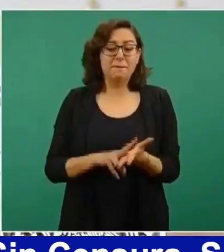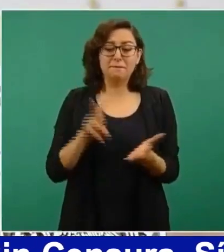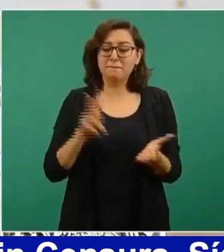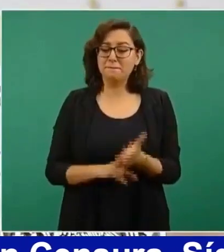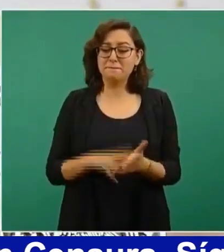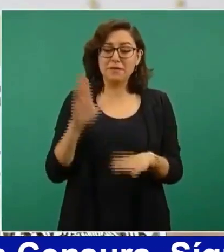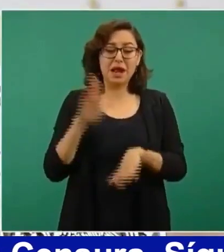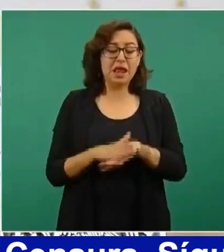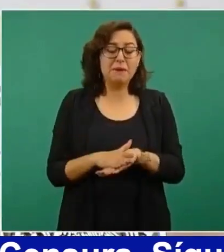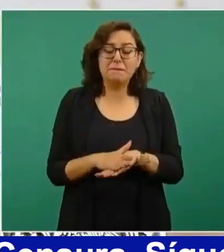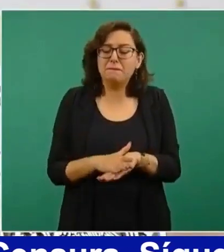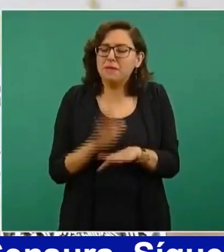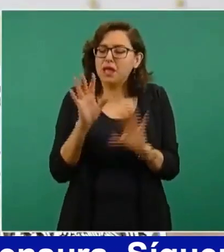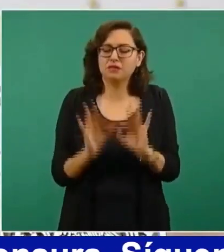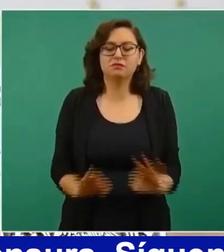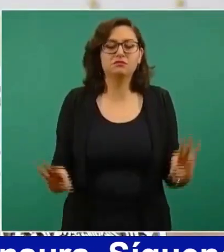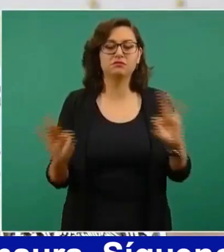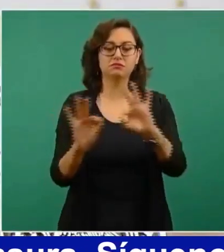es la honestidad